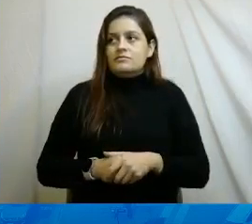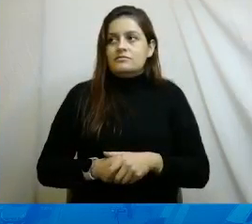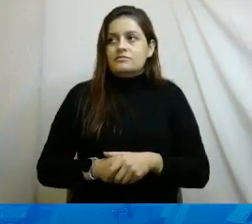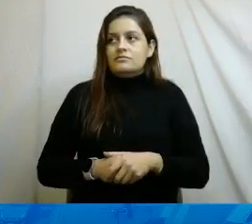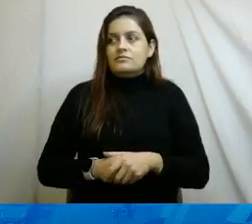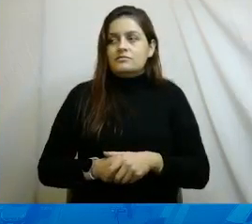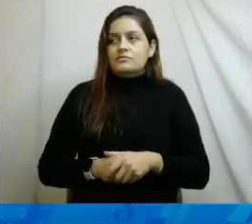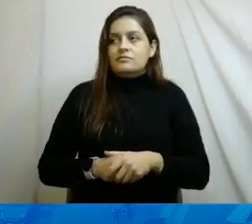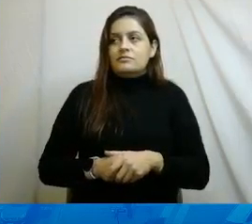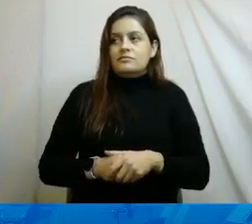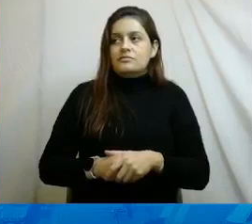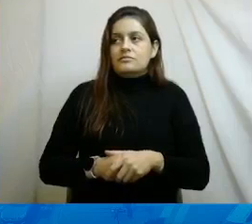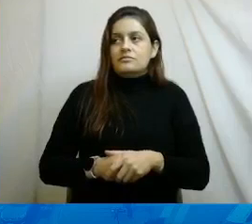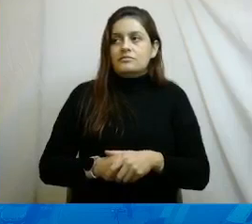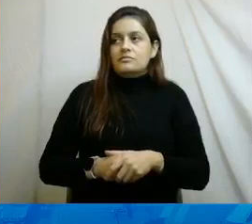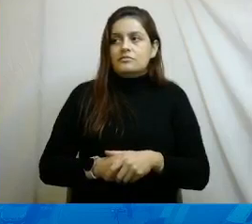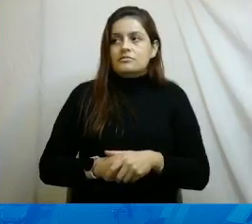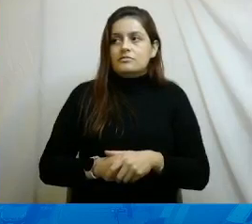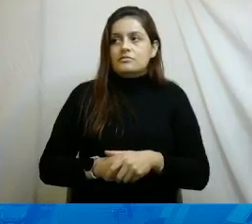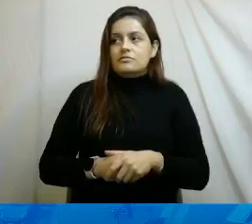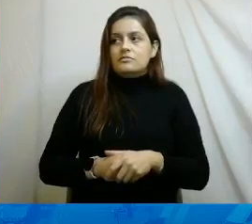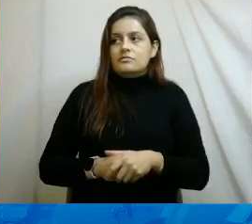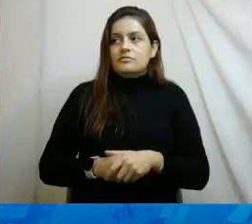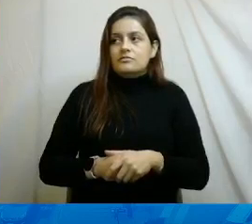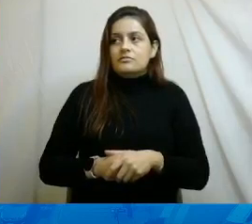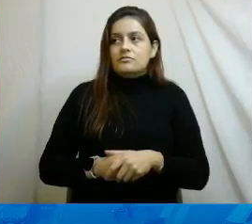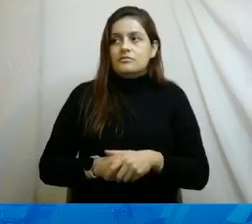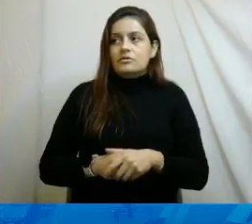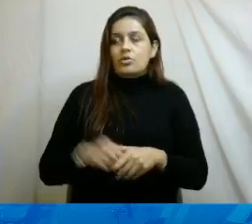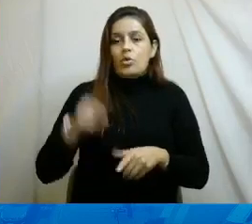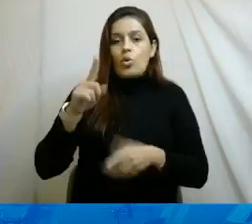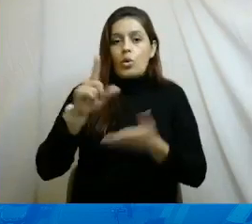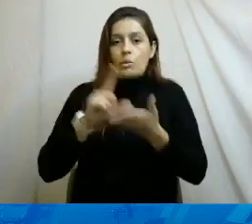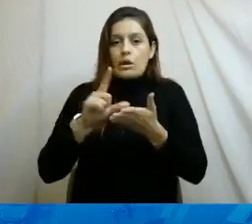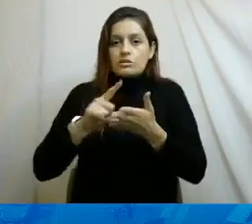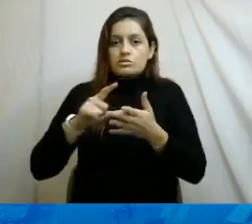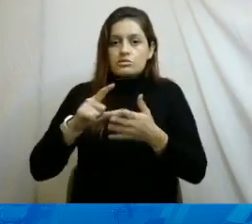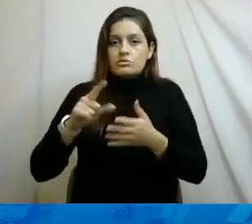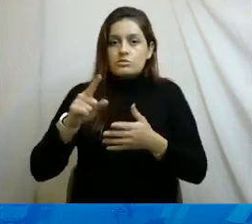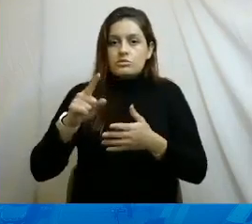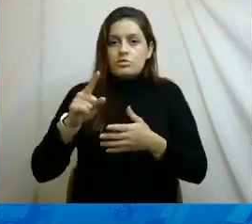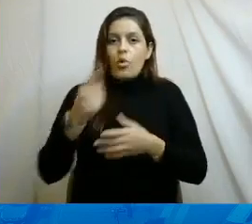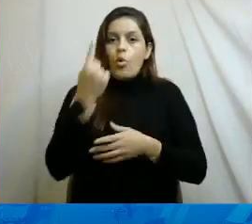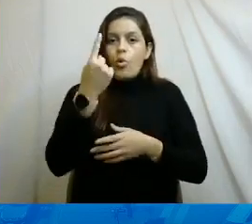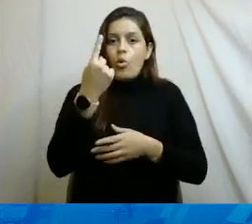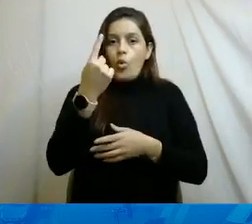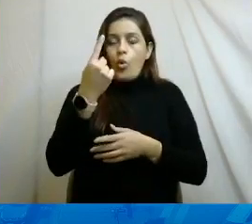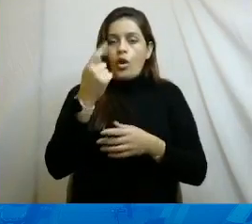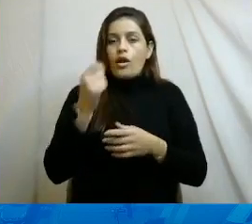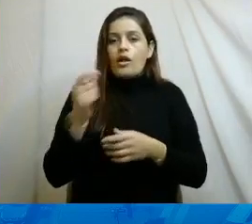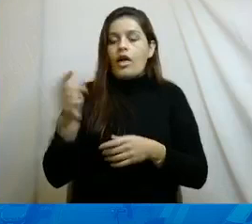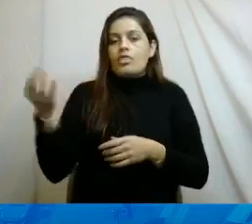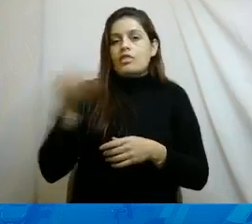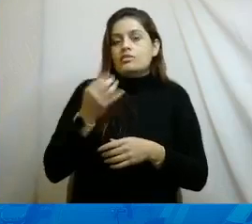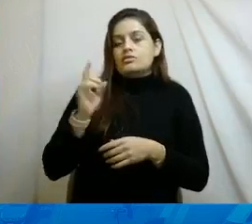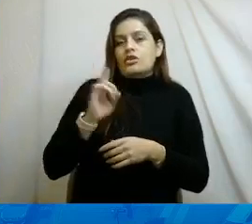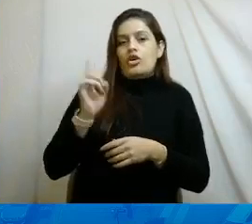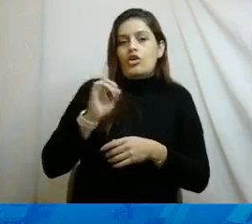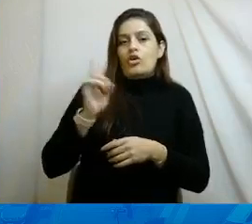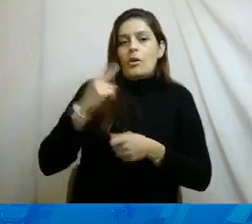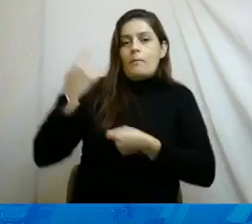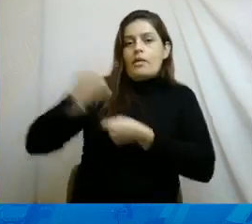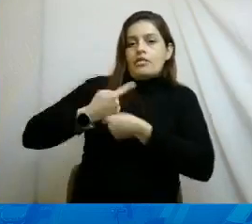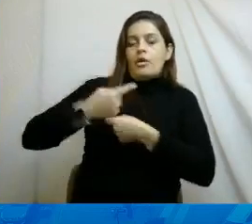según él, porque yo le dije que por qué no me dejaban el espacio de una esfera sacarla para poder pasar el carro, y me dice que no, que ellos están mandados